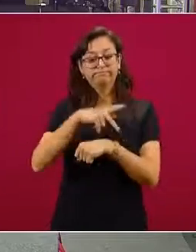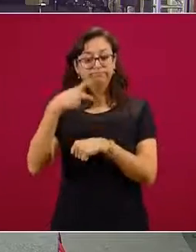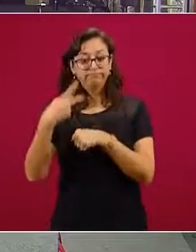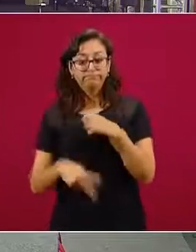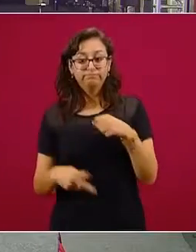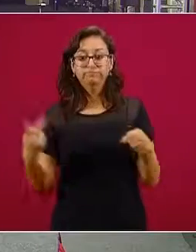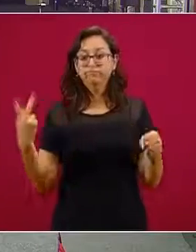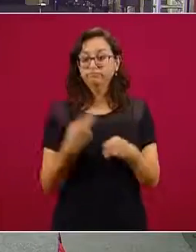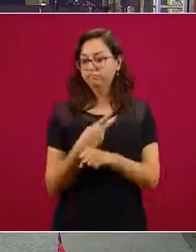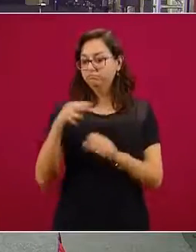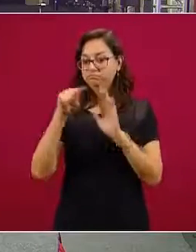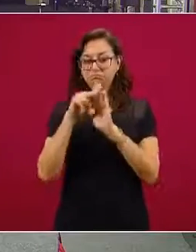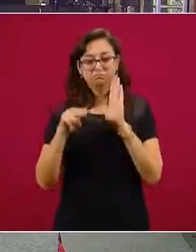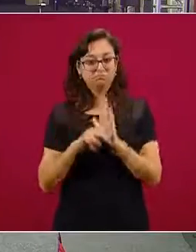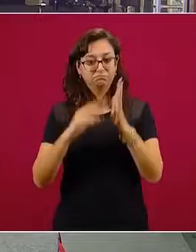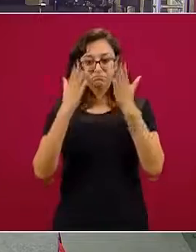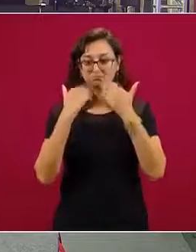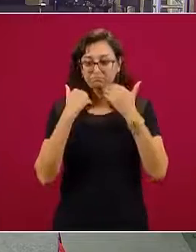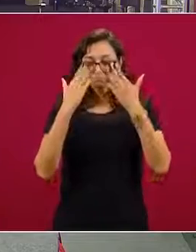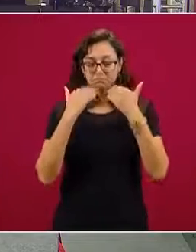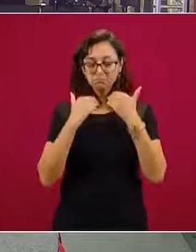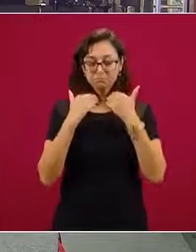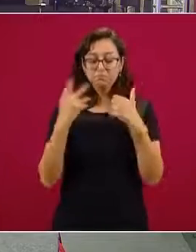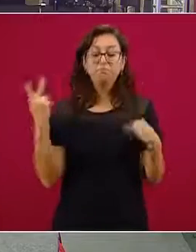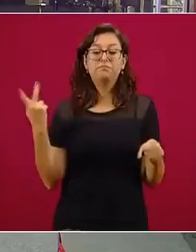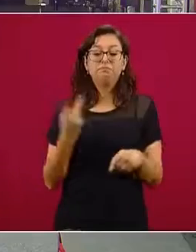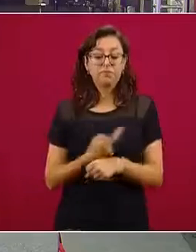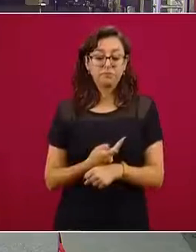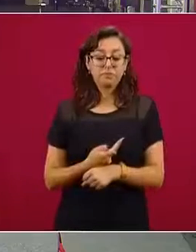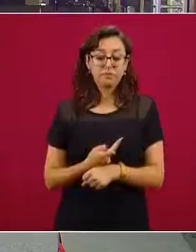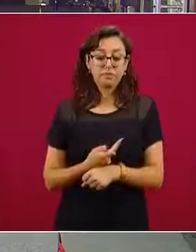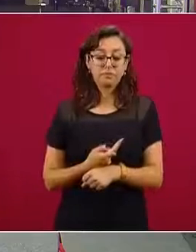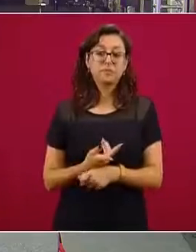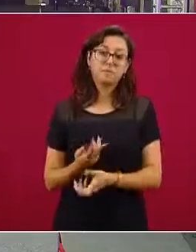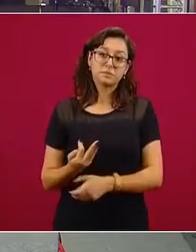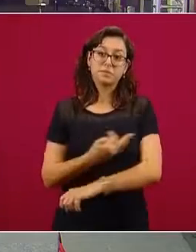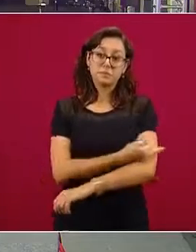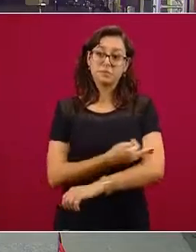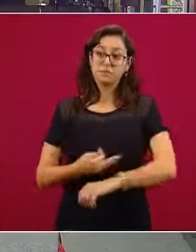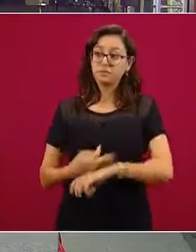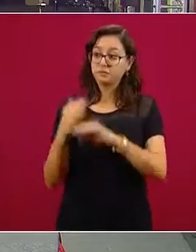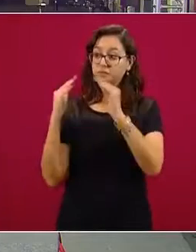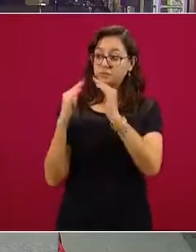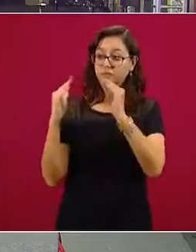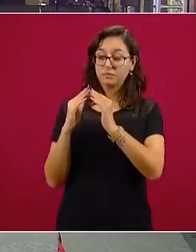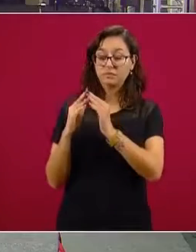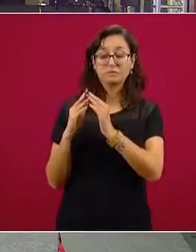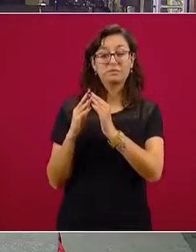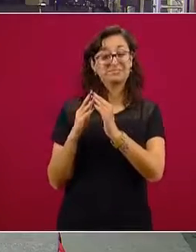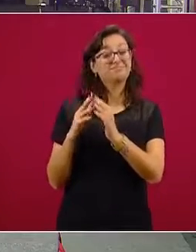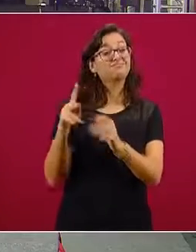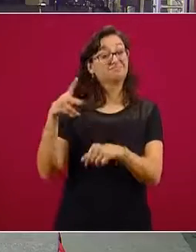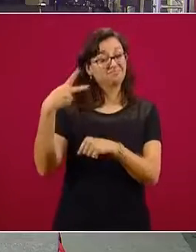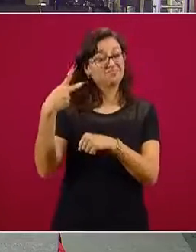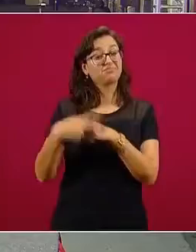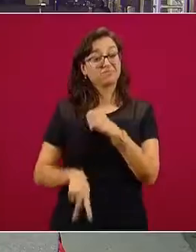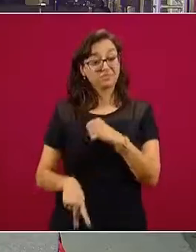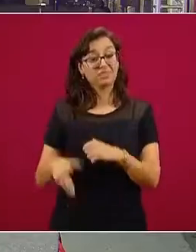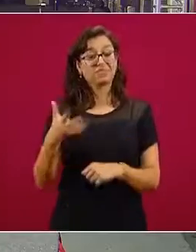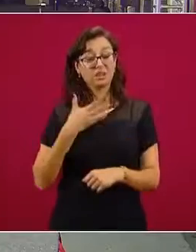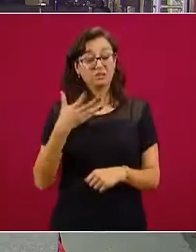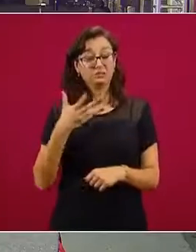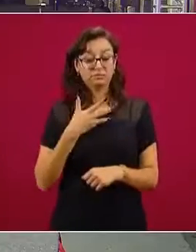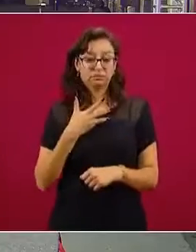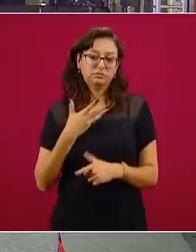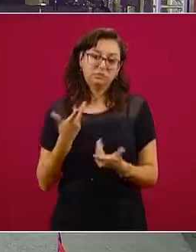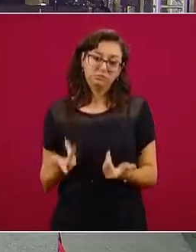normatividad urbana, es muy común tener familias que viven en estas condiciones. Entonces, no solo está en riesgo el